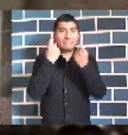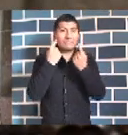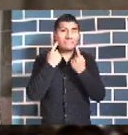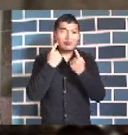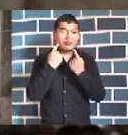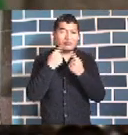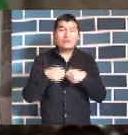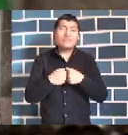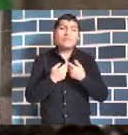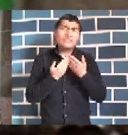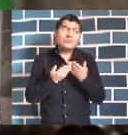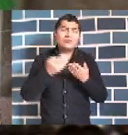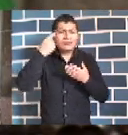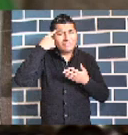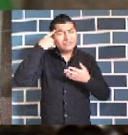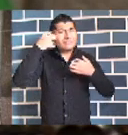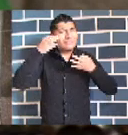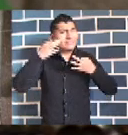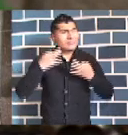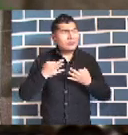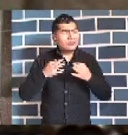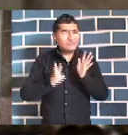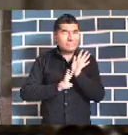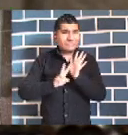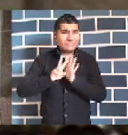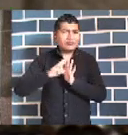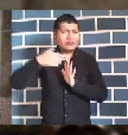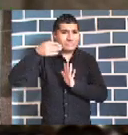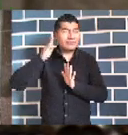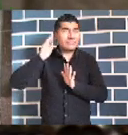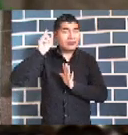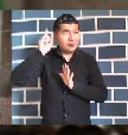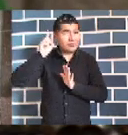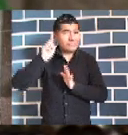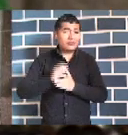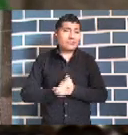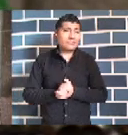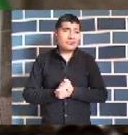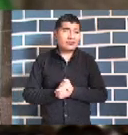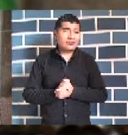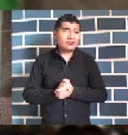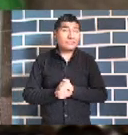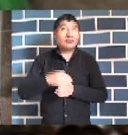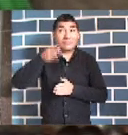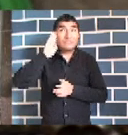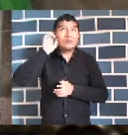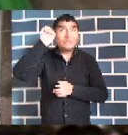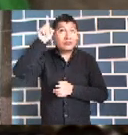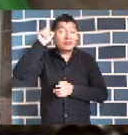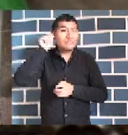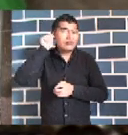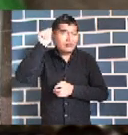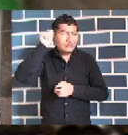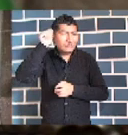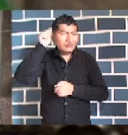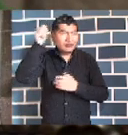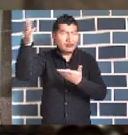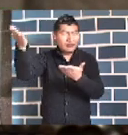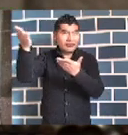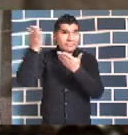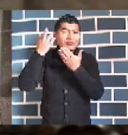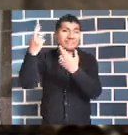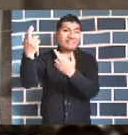como decidiremos de acuerdo a la voluntad de dios y es dios mismo quien nos da la